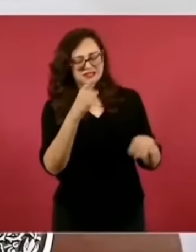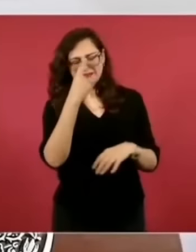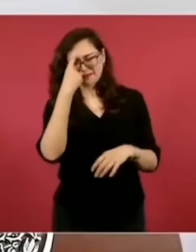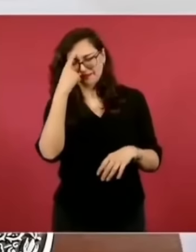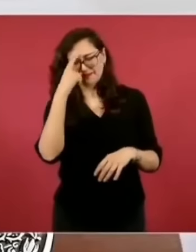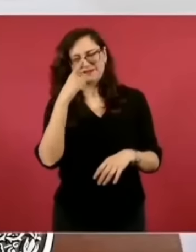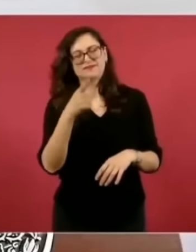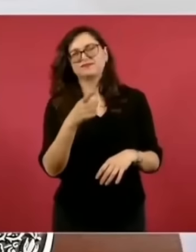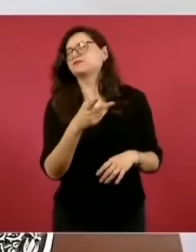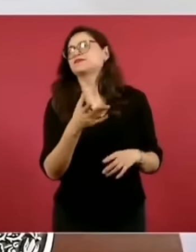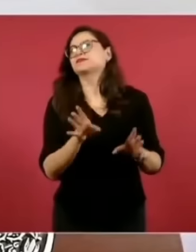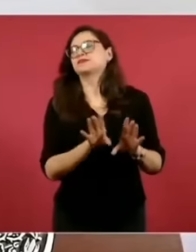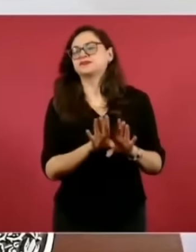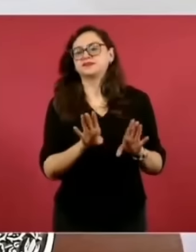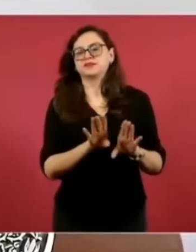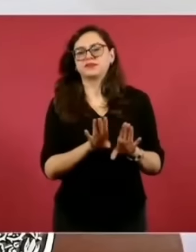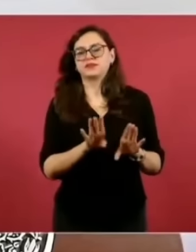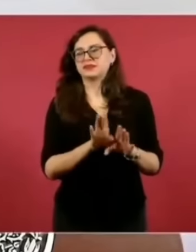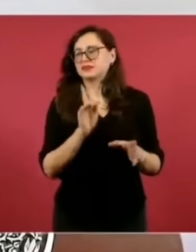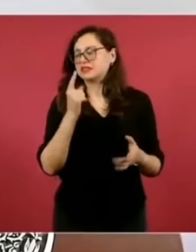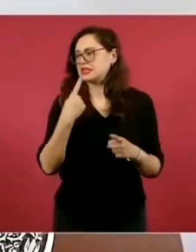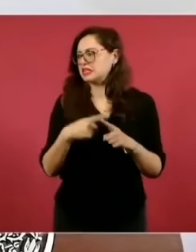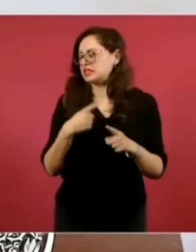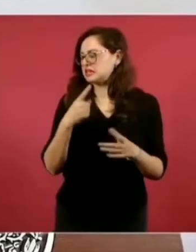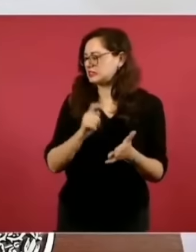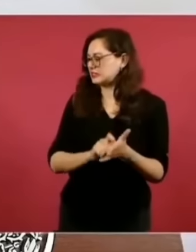de el que fue